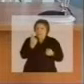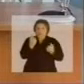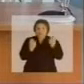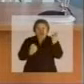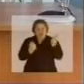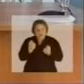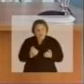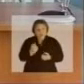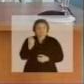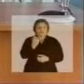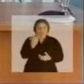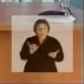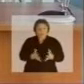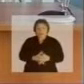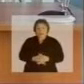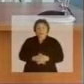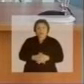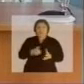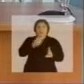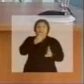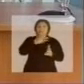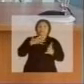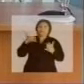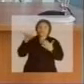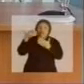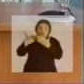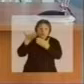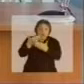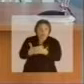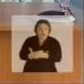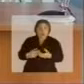Fundamentales En su devenir histórico